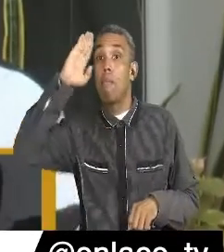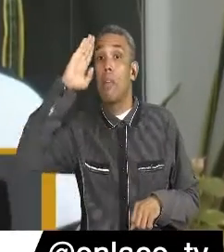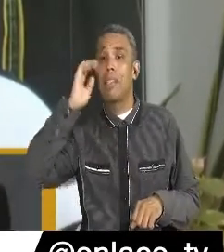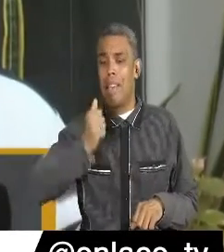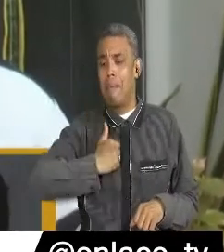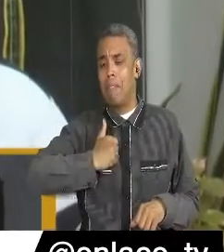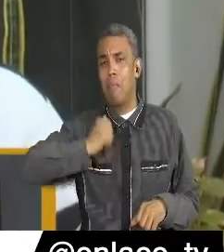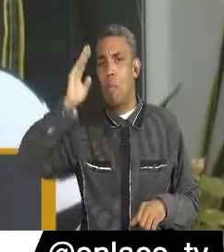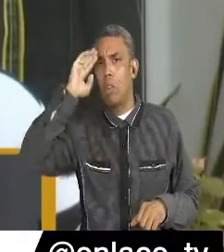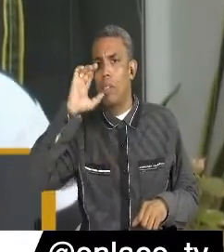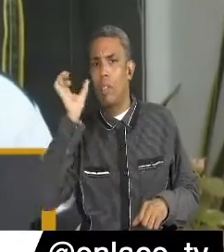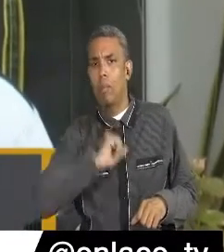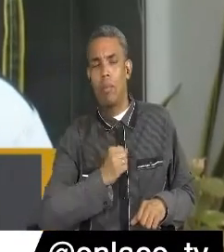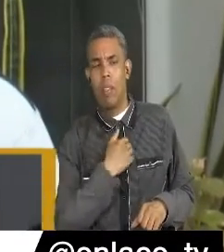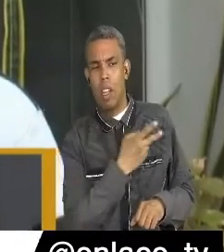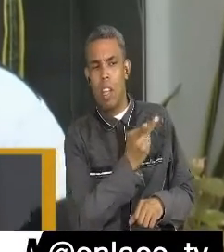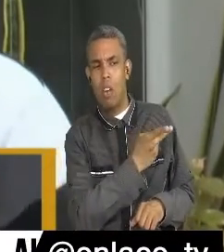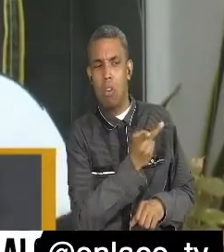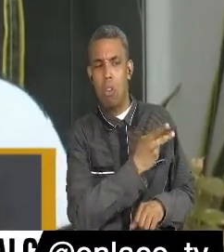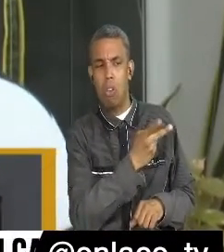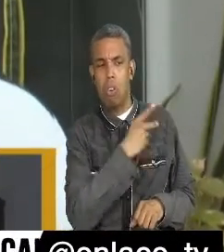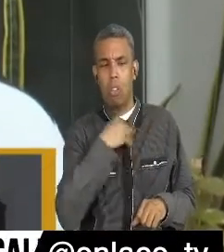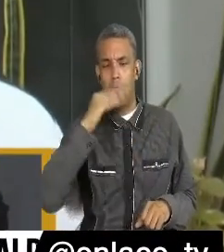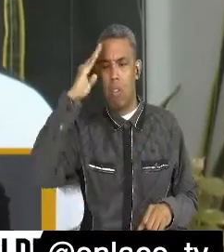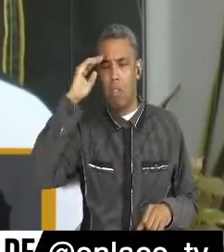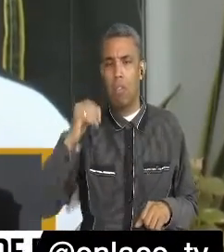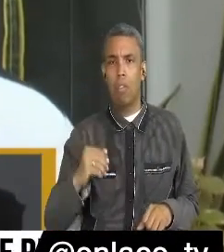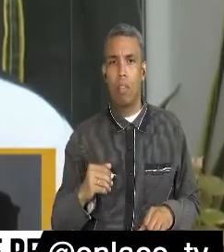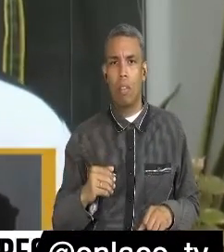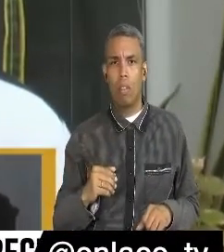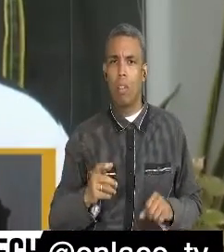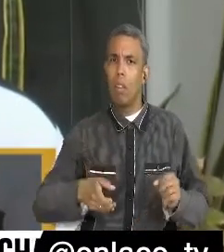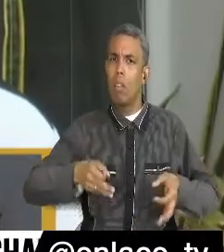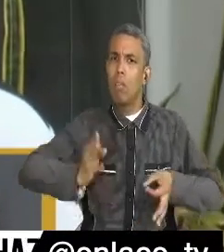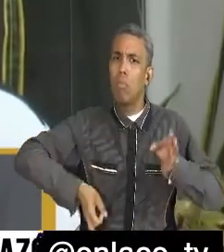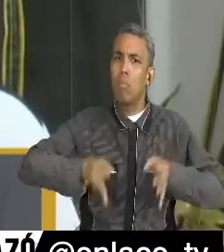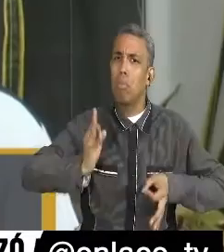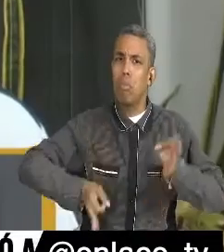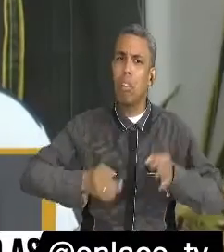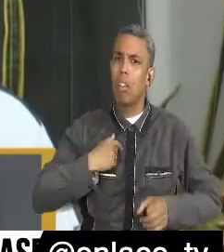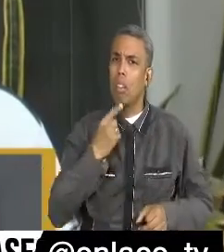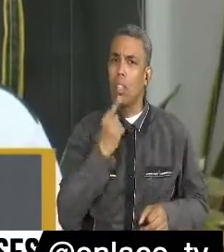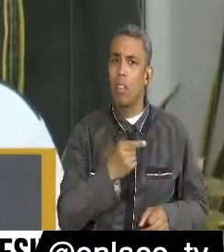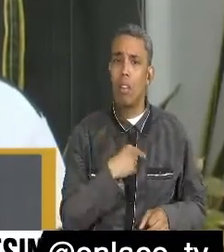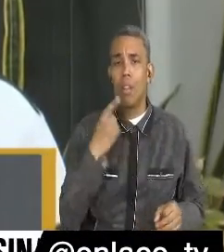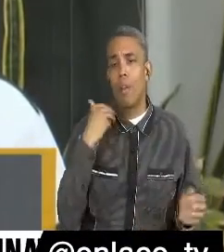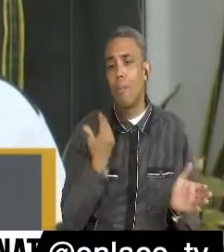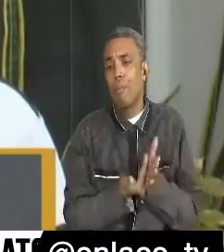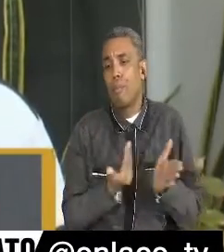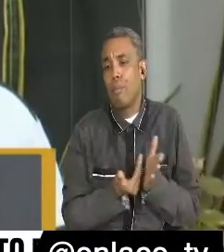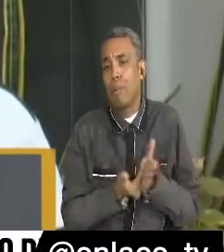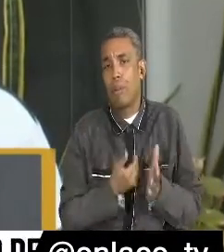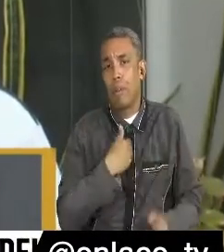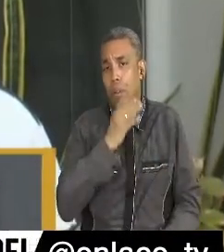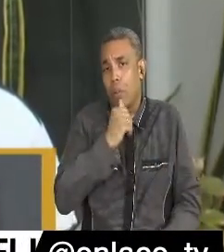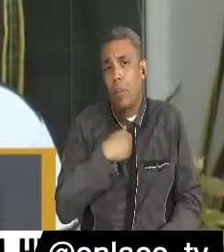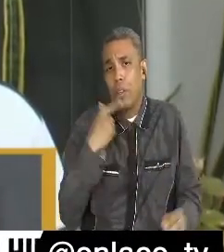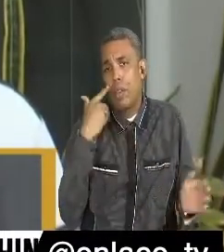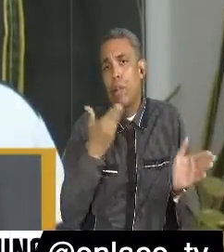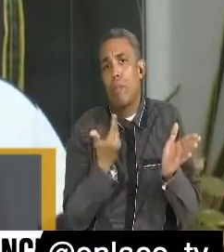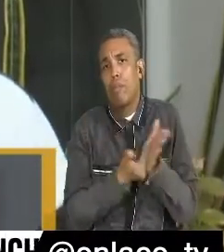lo identifica y dice que son los asesinos, y para la juez no hay pruebas contundentes para que estos señores hubieran quedado